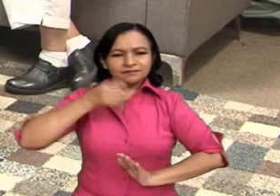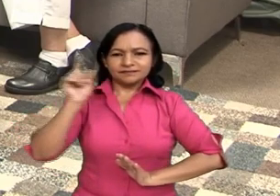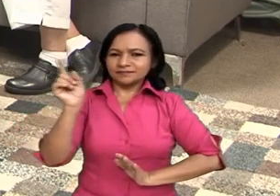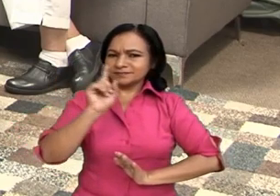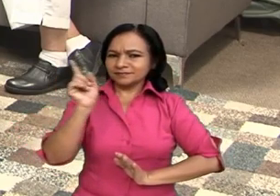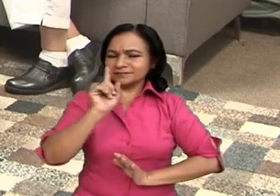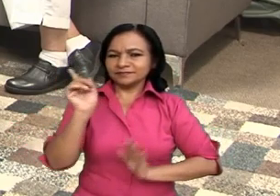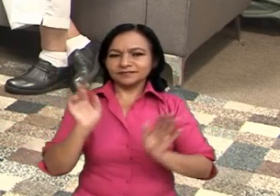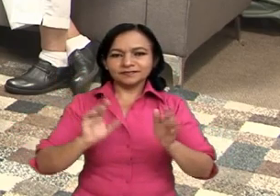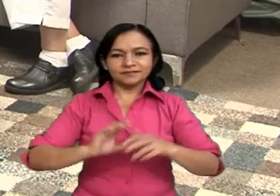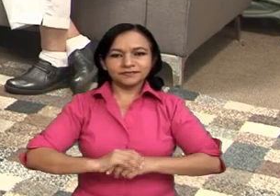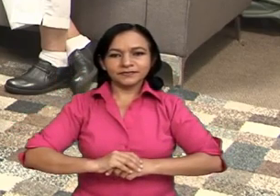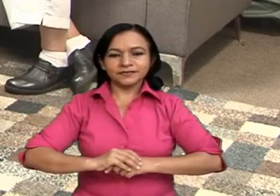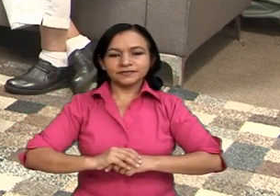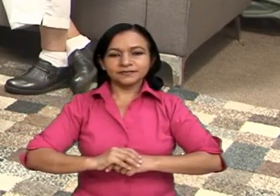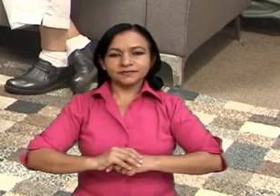parecer